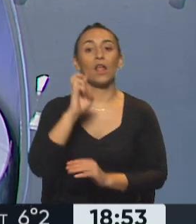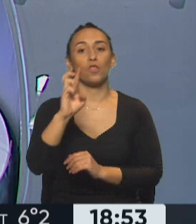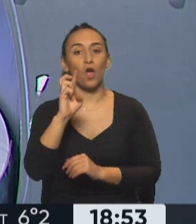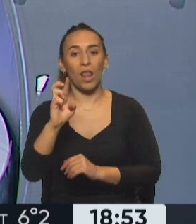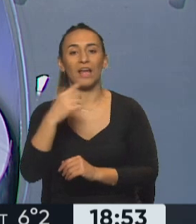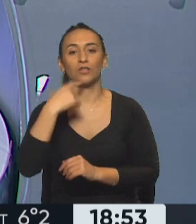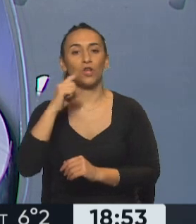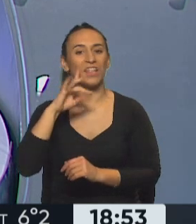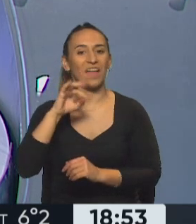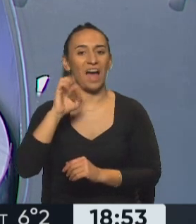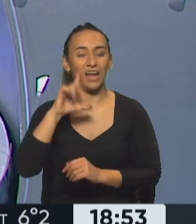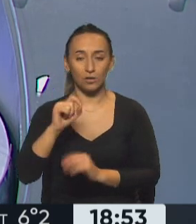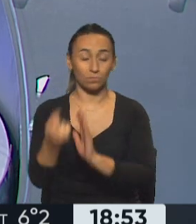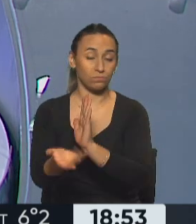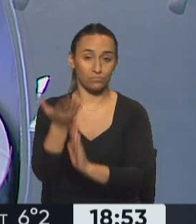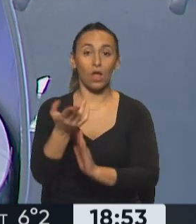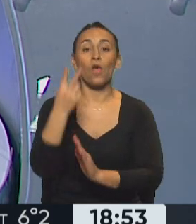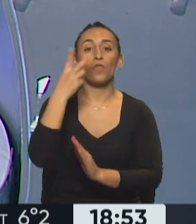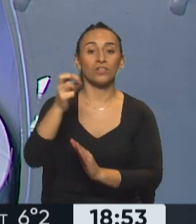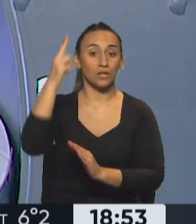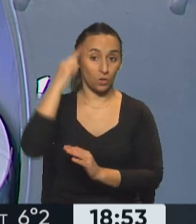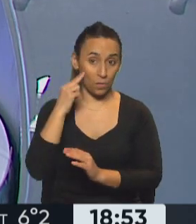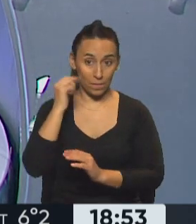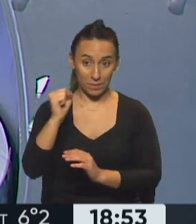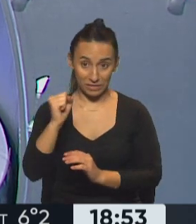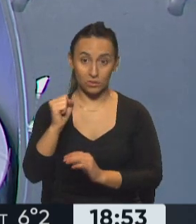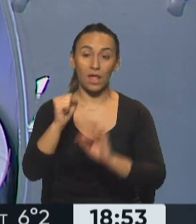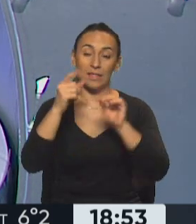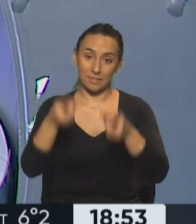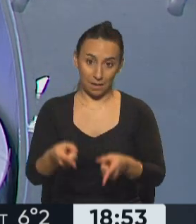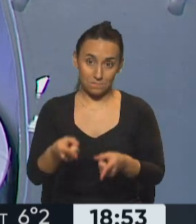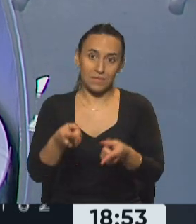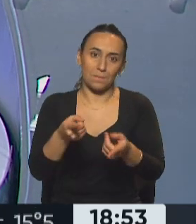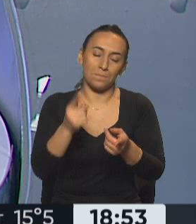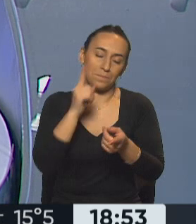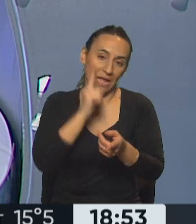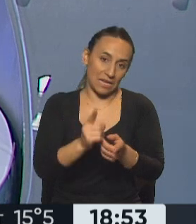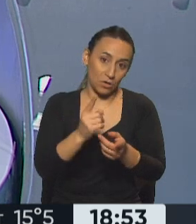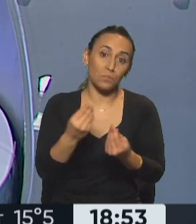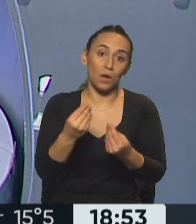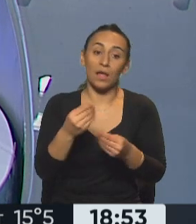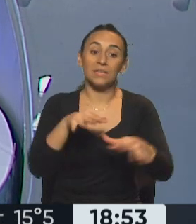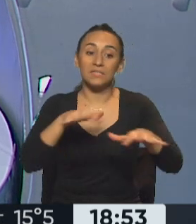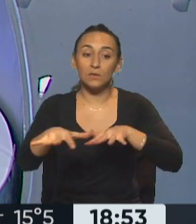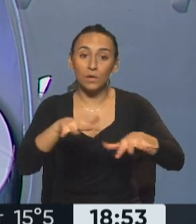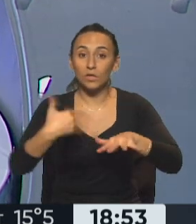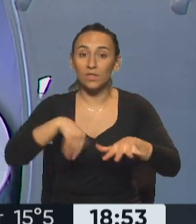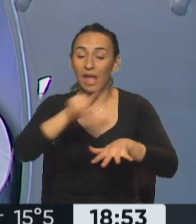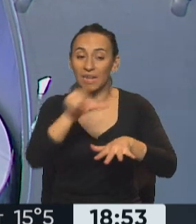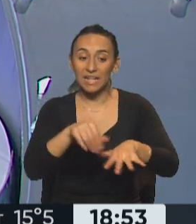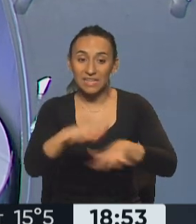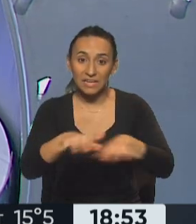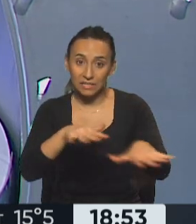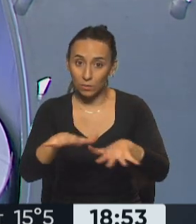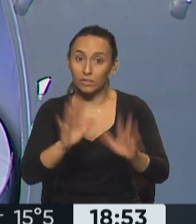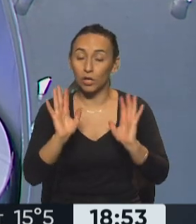a 209. También políticamente importante el dato del riesgo país, ¿sí? Que volvió a superar los 2.000 puntos, algo que